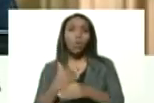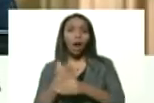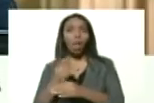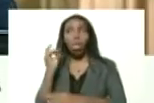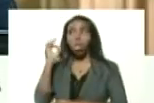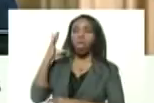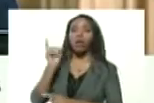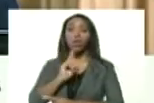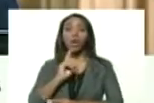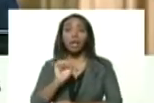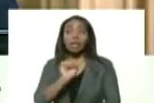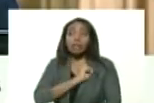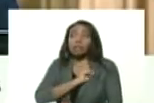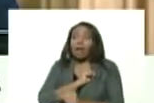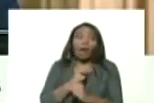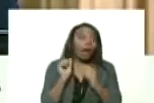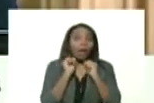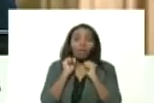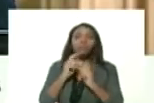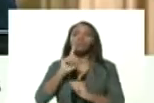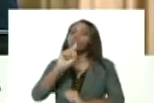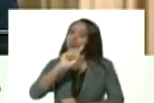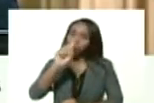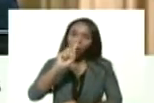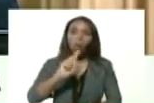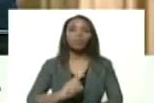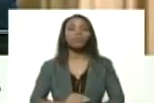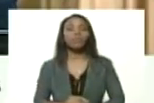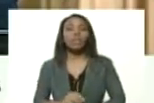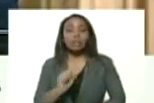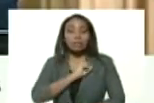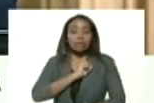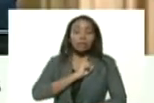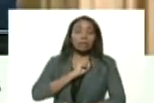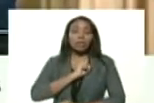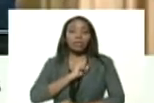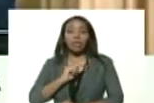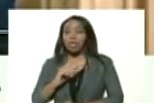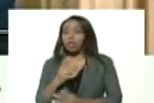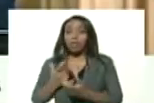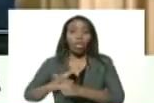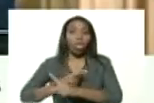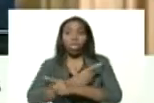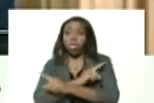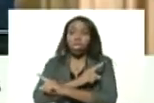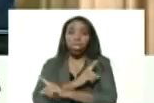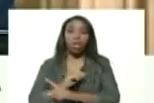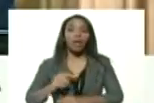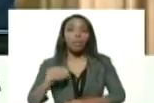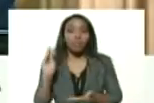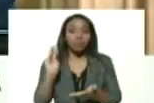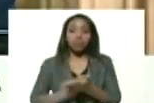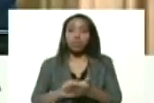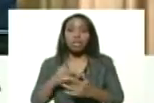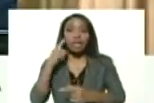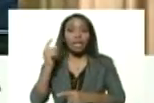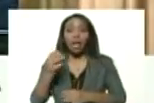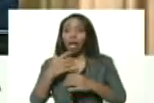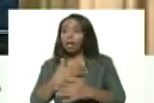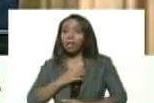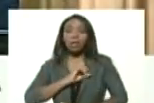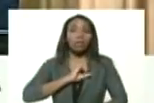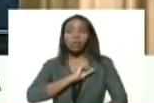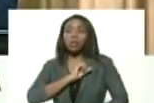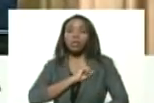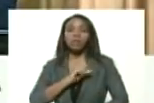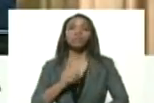vamos a caer en pánico pánico que nos dé un pánico y nos pongamos hipocondríaco que se